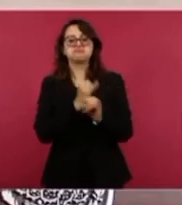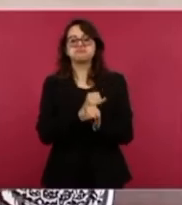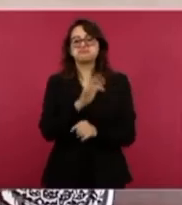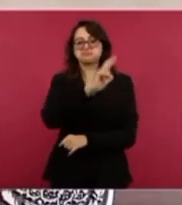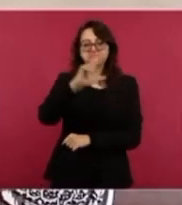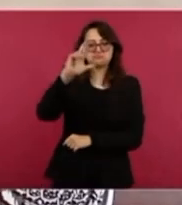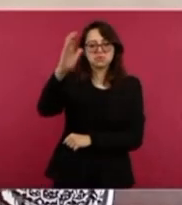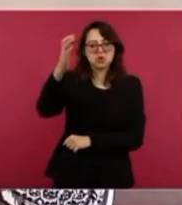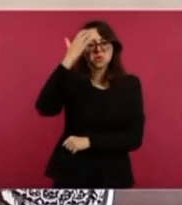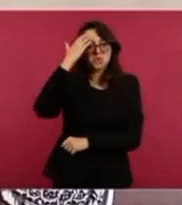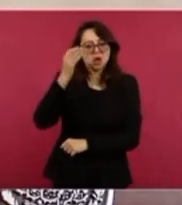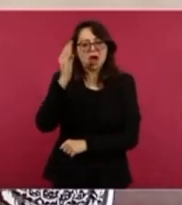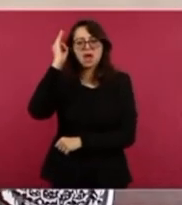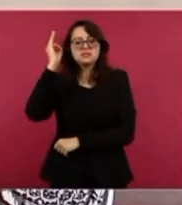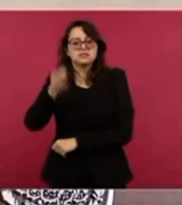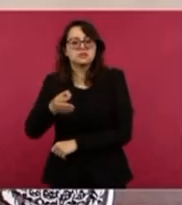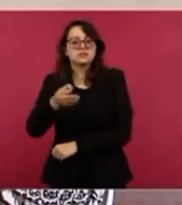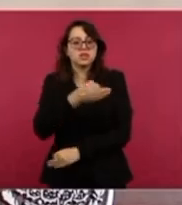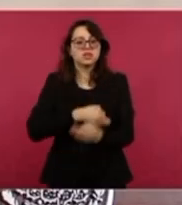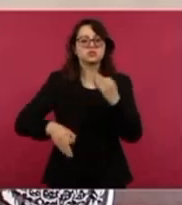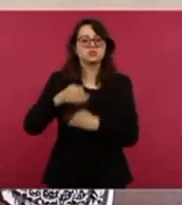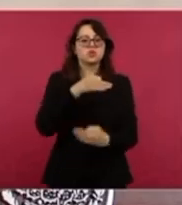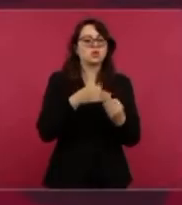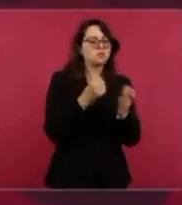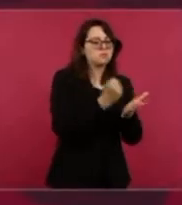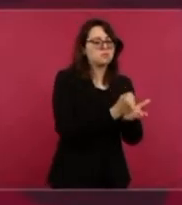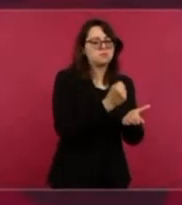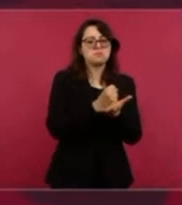reconocidas por COFEPRIS